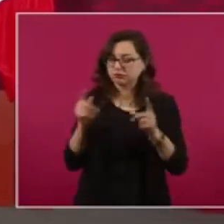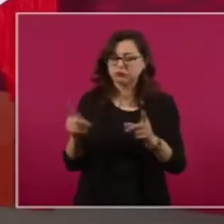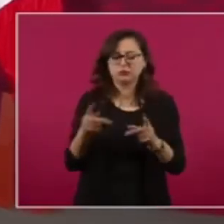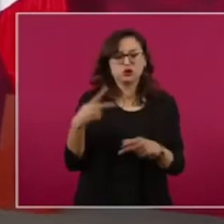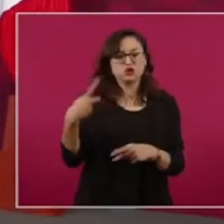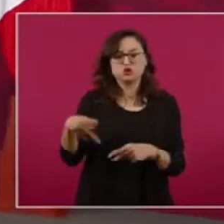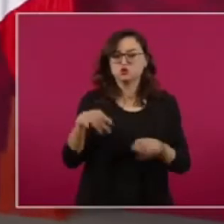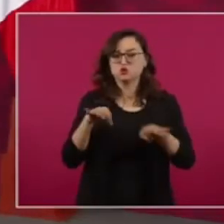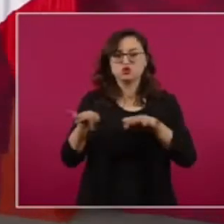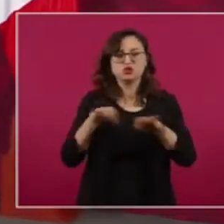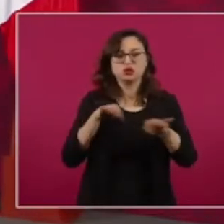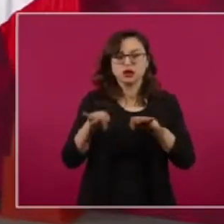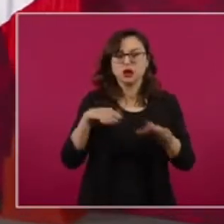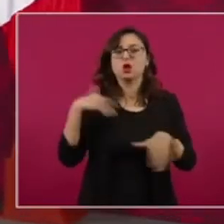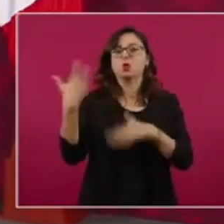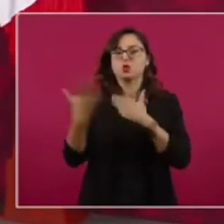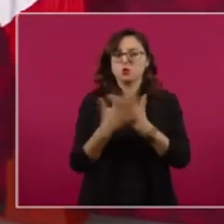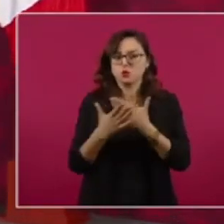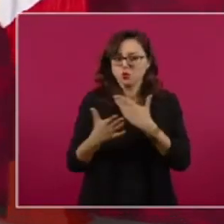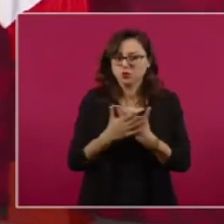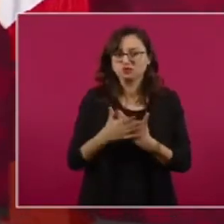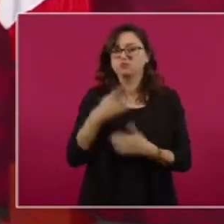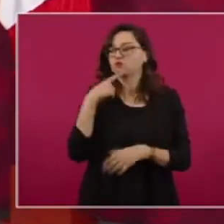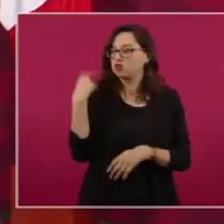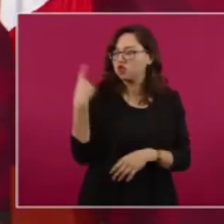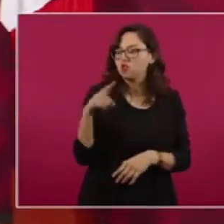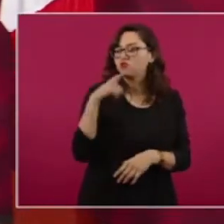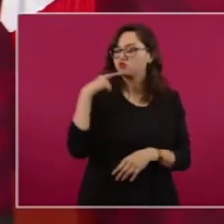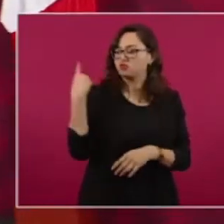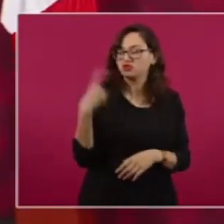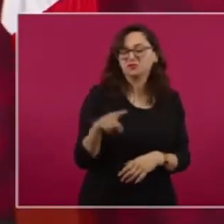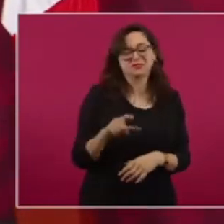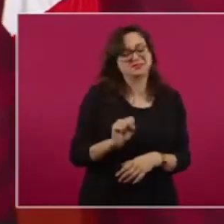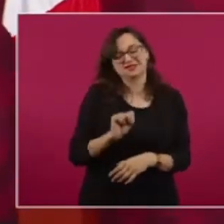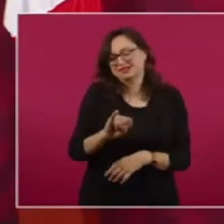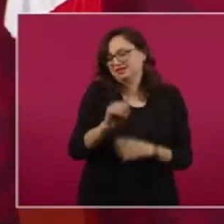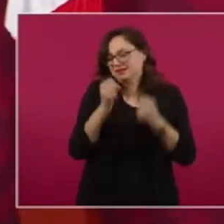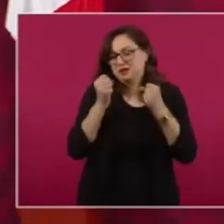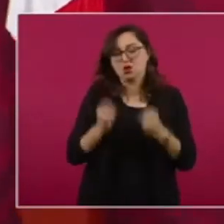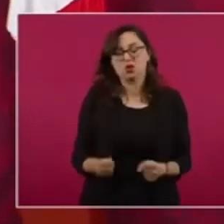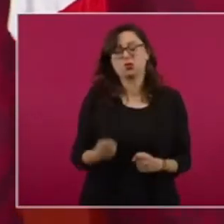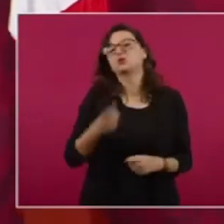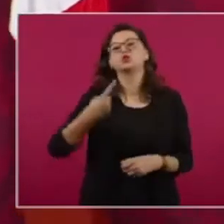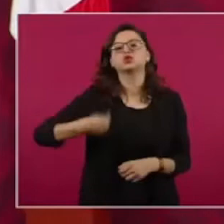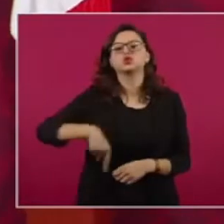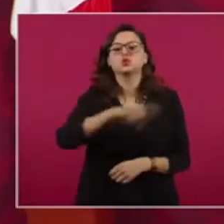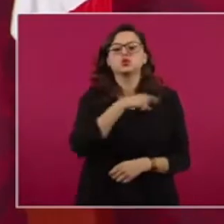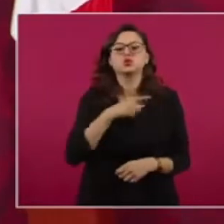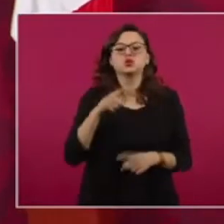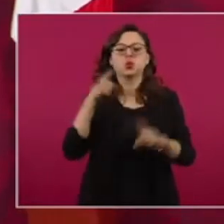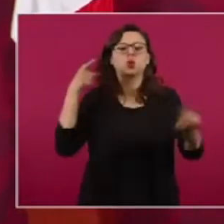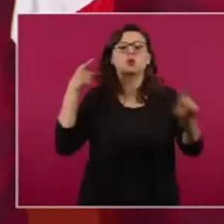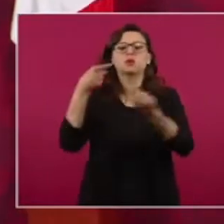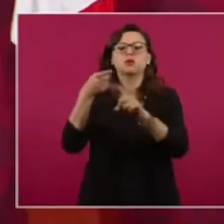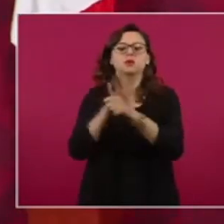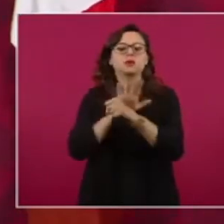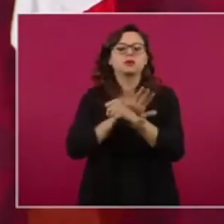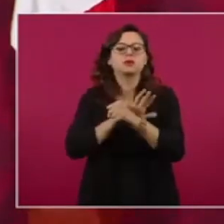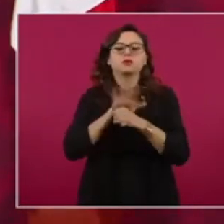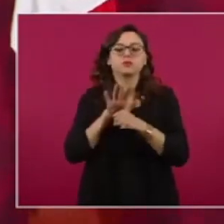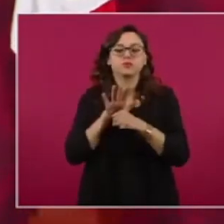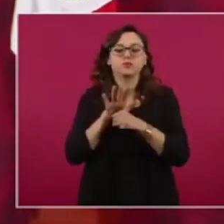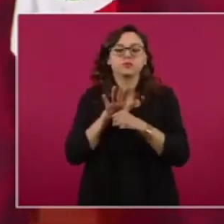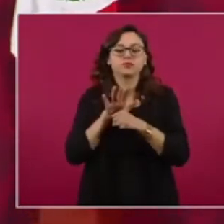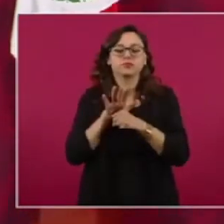y van a haber denuncias. Lo que hay que buscar, y eso es lo que a mí me importa más, es que